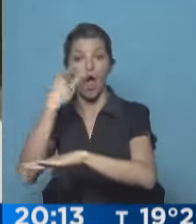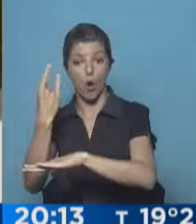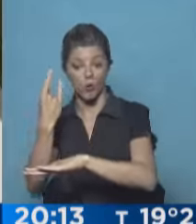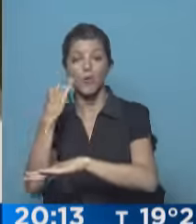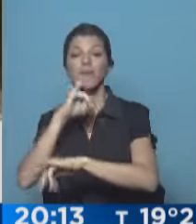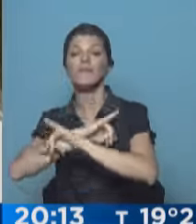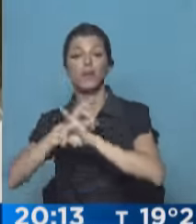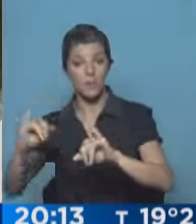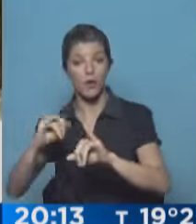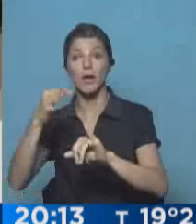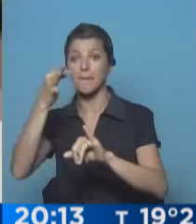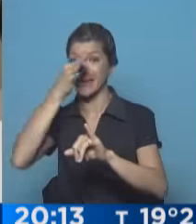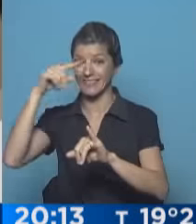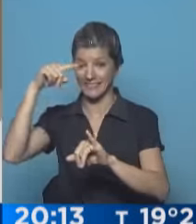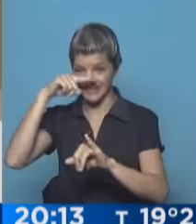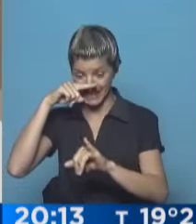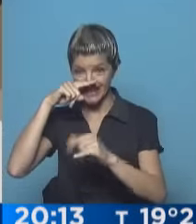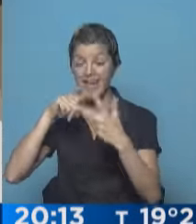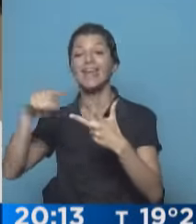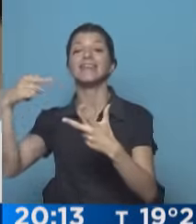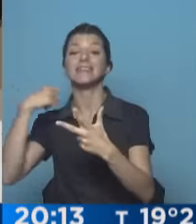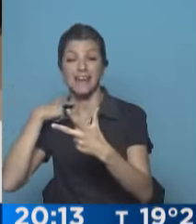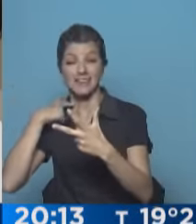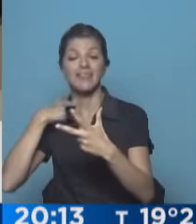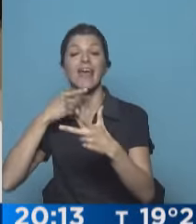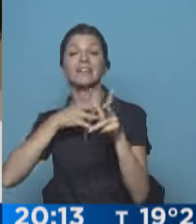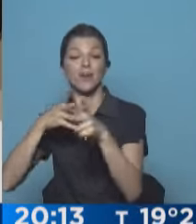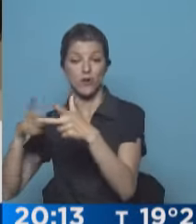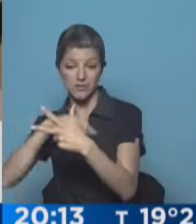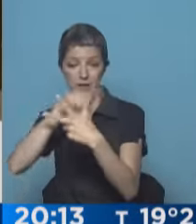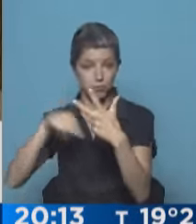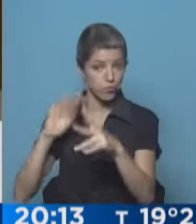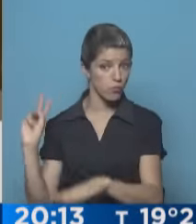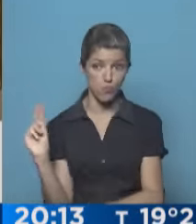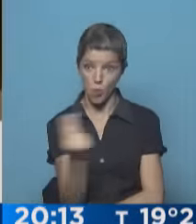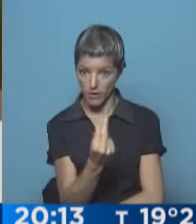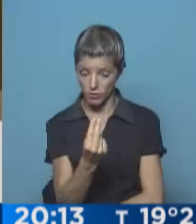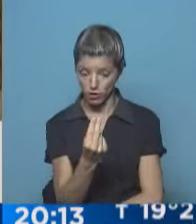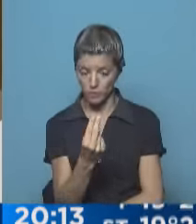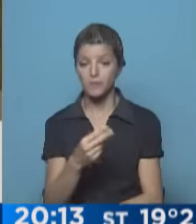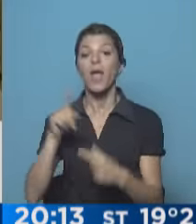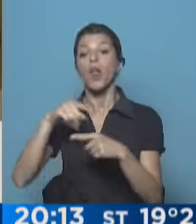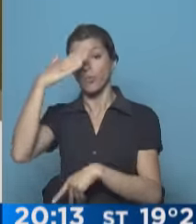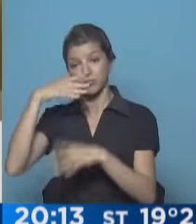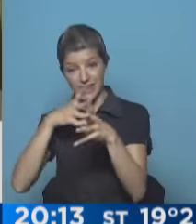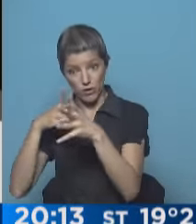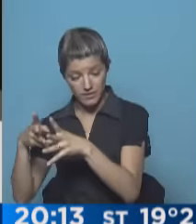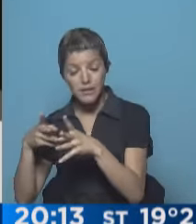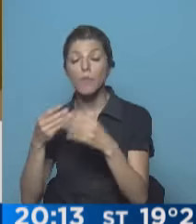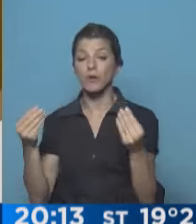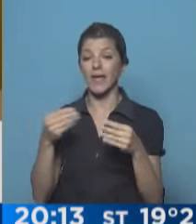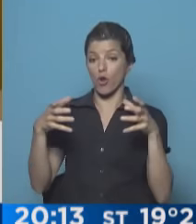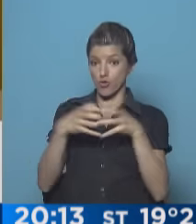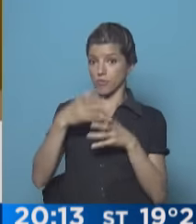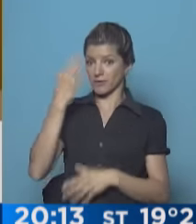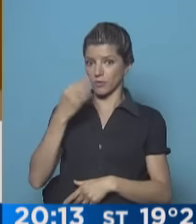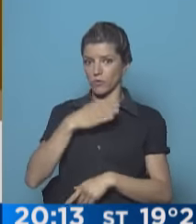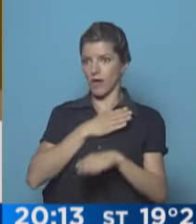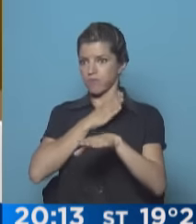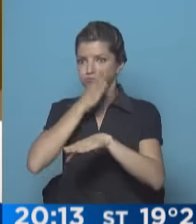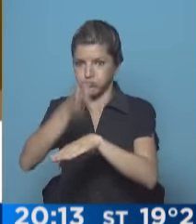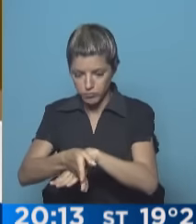que 27 rehenes y 13 terroristas fueron abatidos, estos últimos cuando las fuerzas de seguridad se dispusieron a